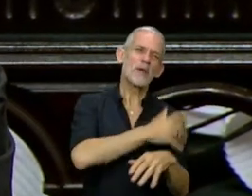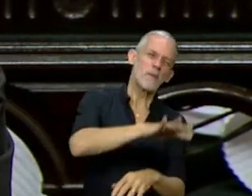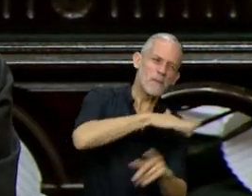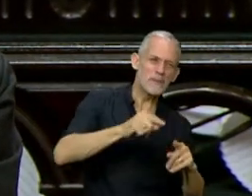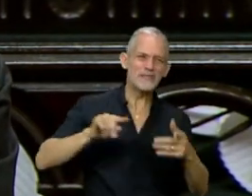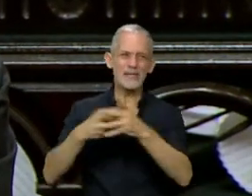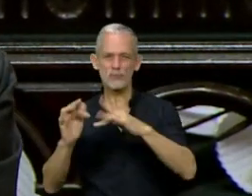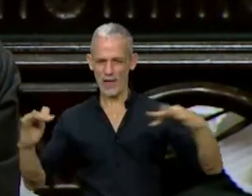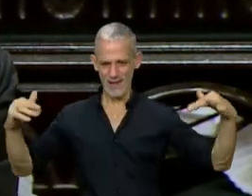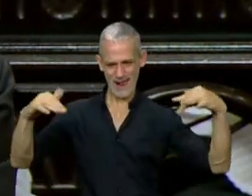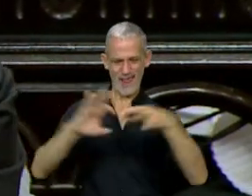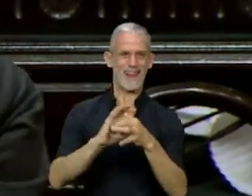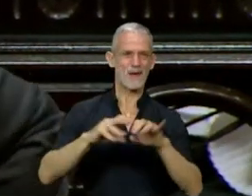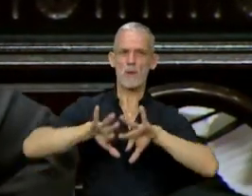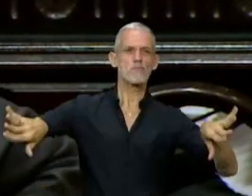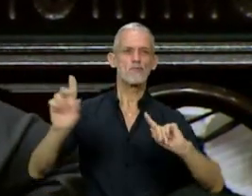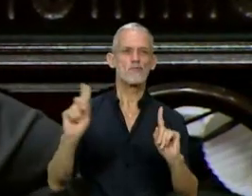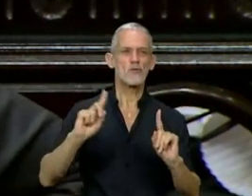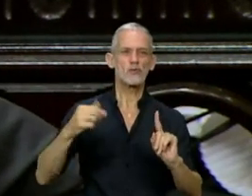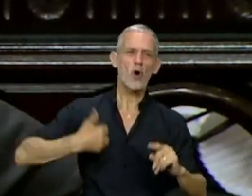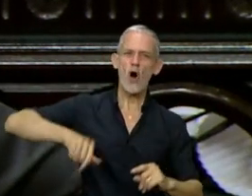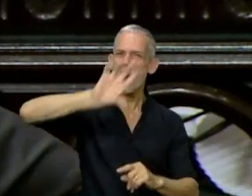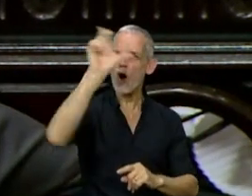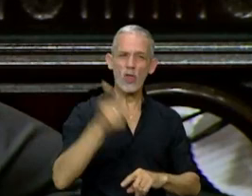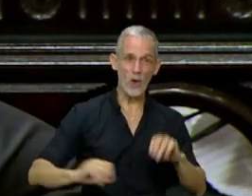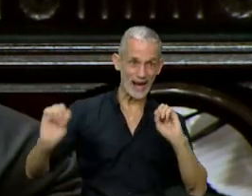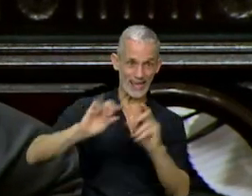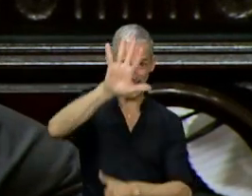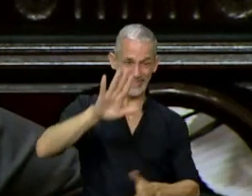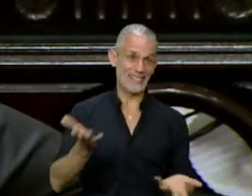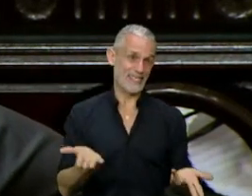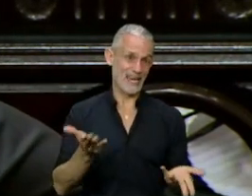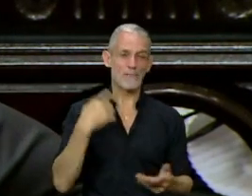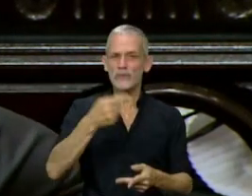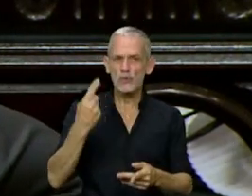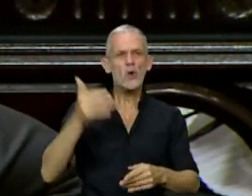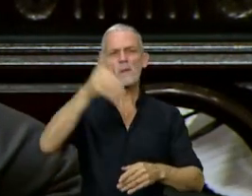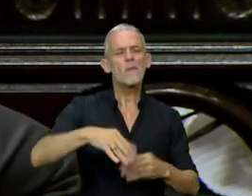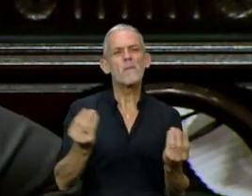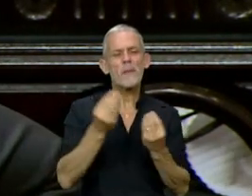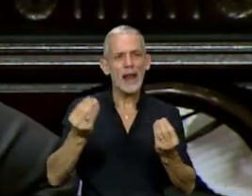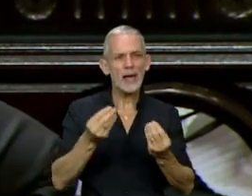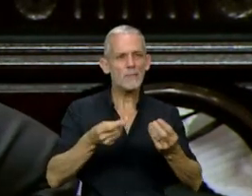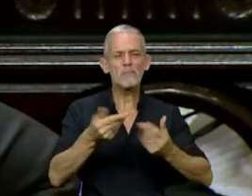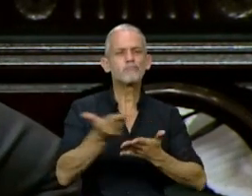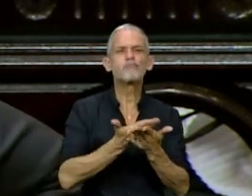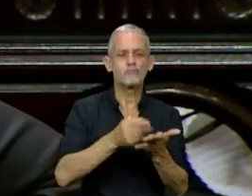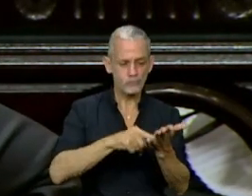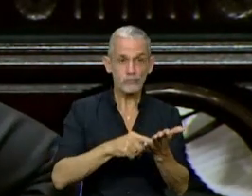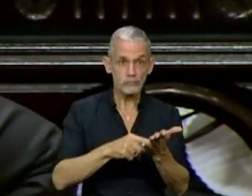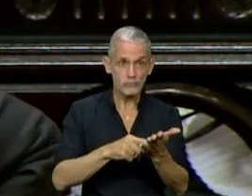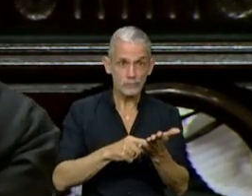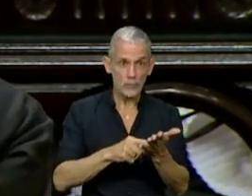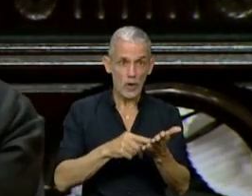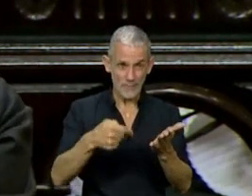sociourbana a lo largo y a lo ancho de toda la Argentina. Nosotros venimos también, Presidenta, a plantear